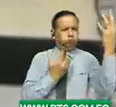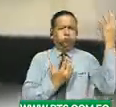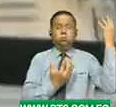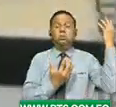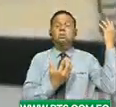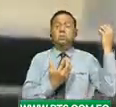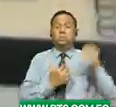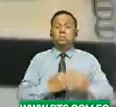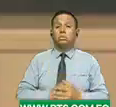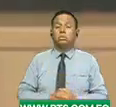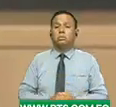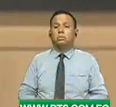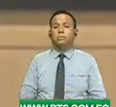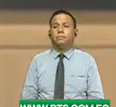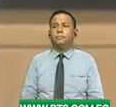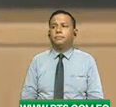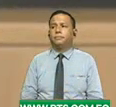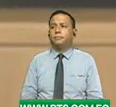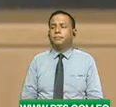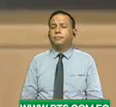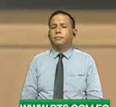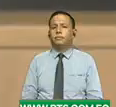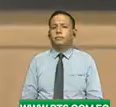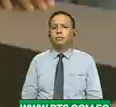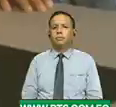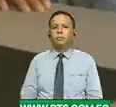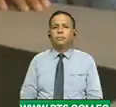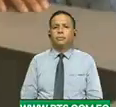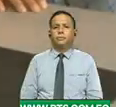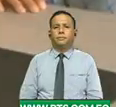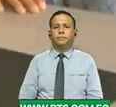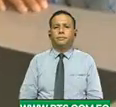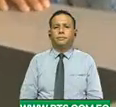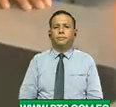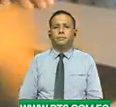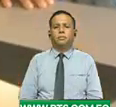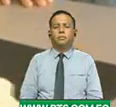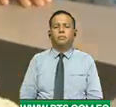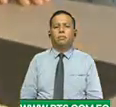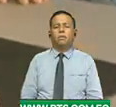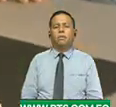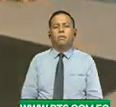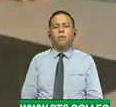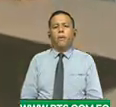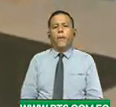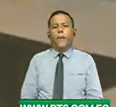$800 millones al año. Con cámara de Efraín Flores, informó Jorge Escobar.